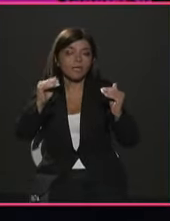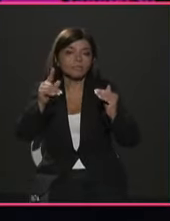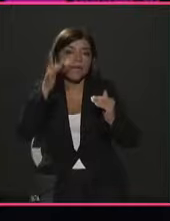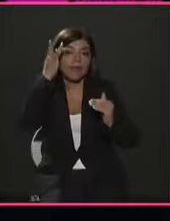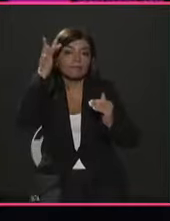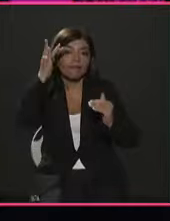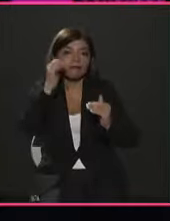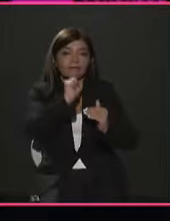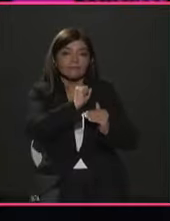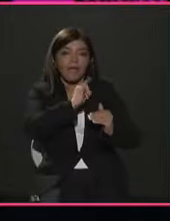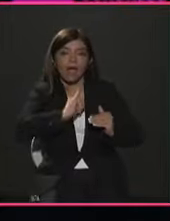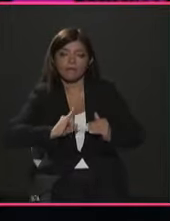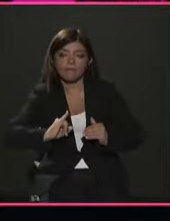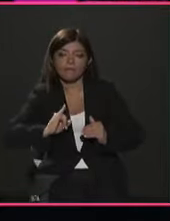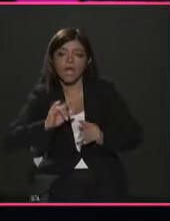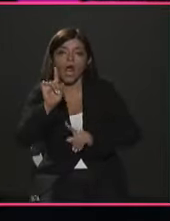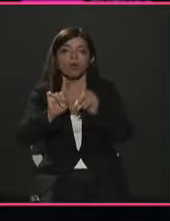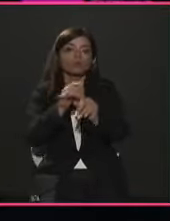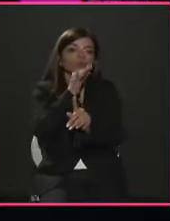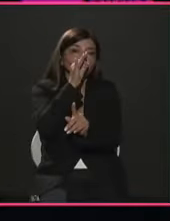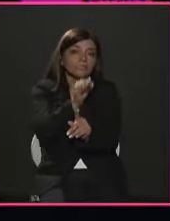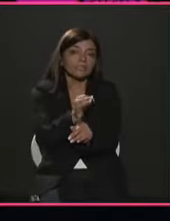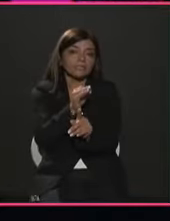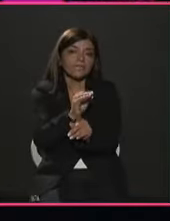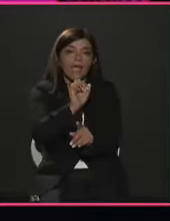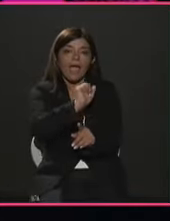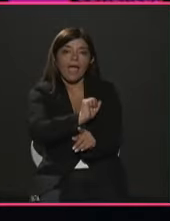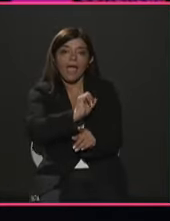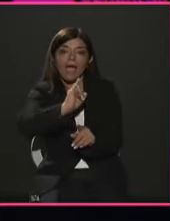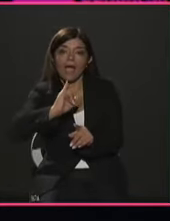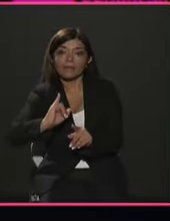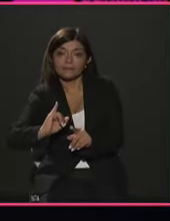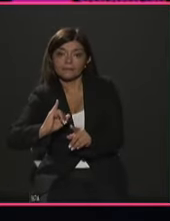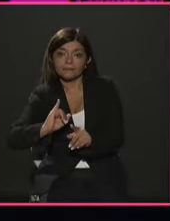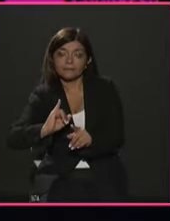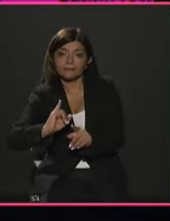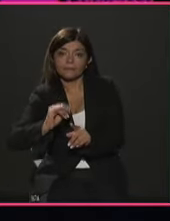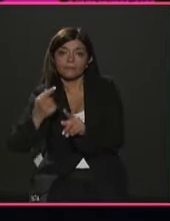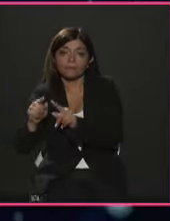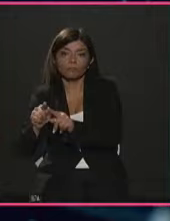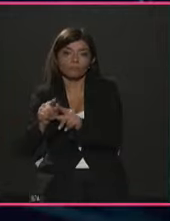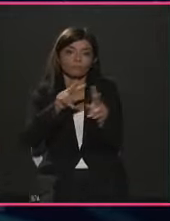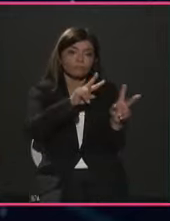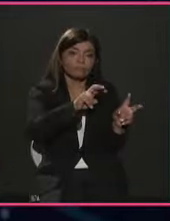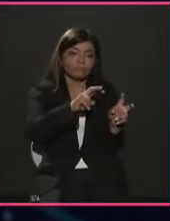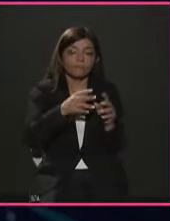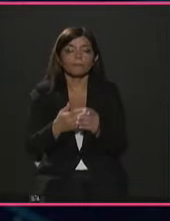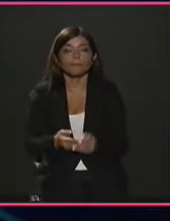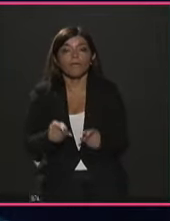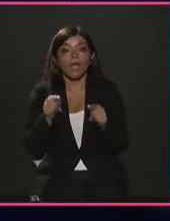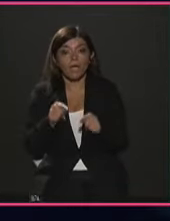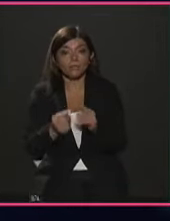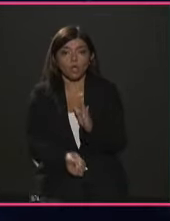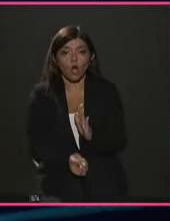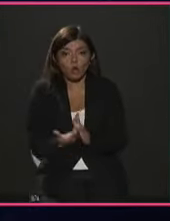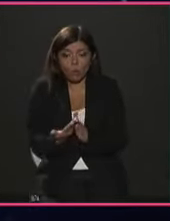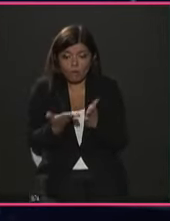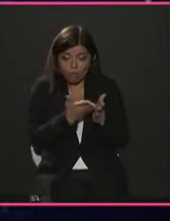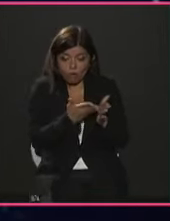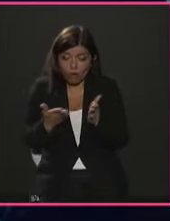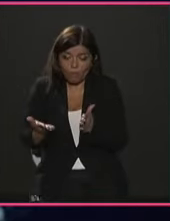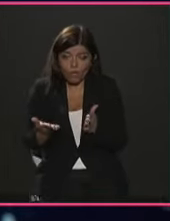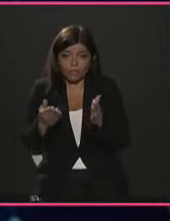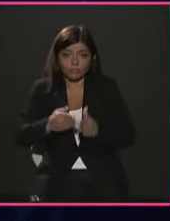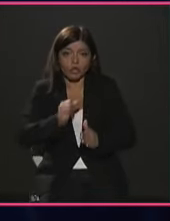intelcia artificial pero muchos lo llaman y este es el nuevo momento